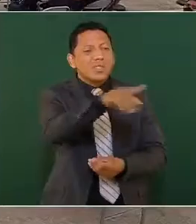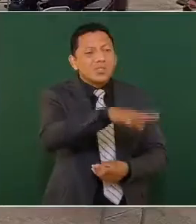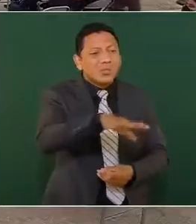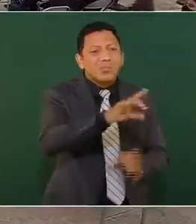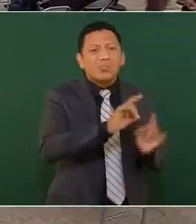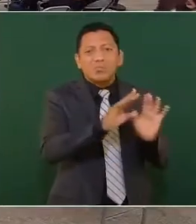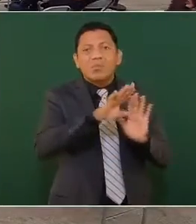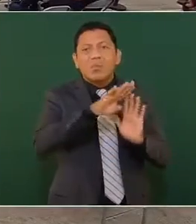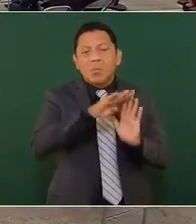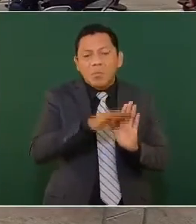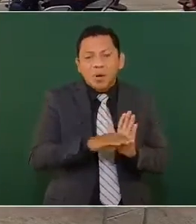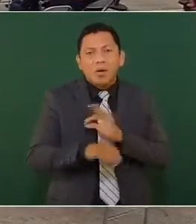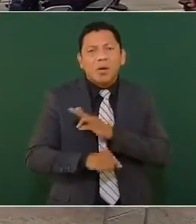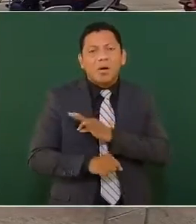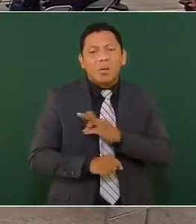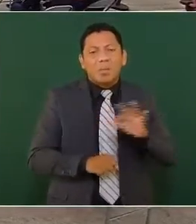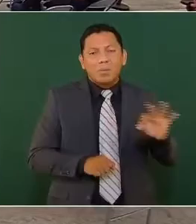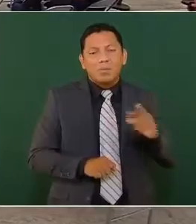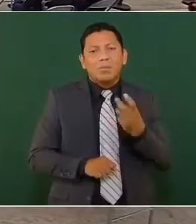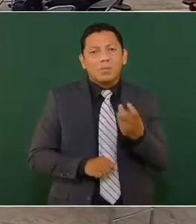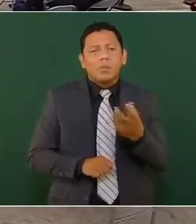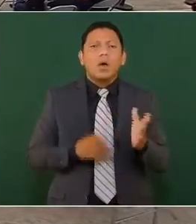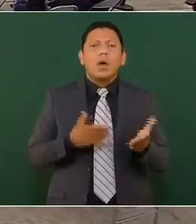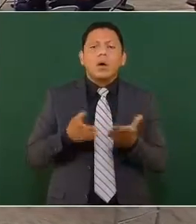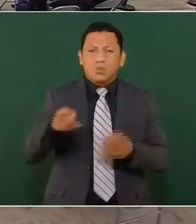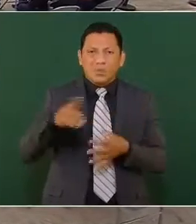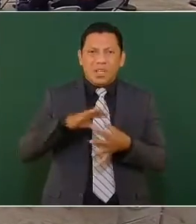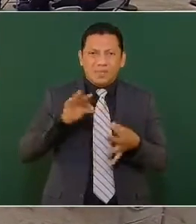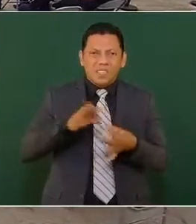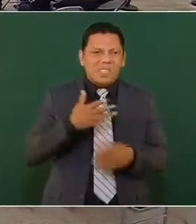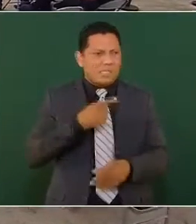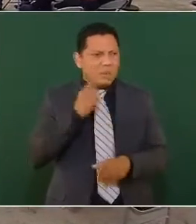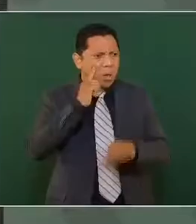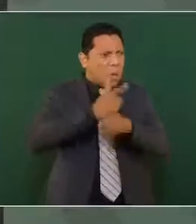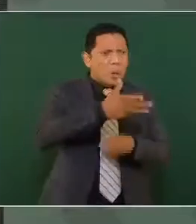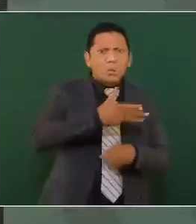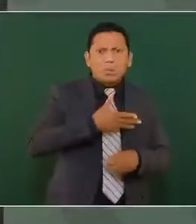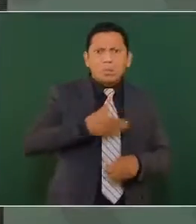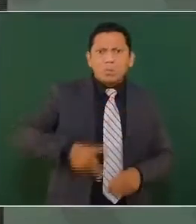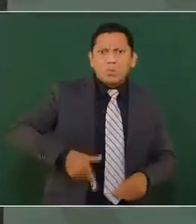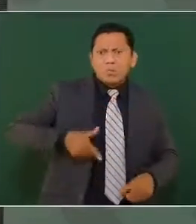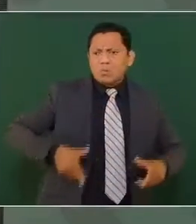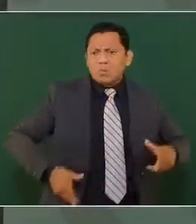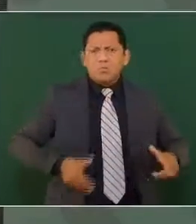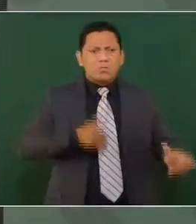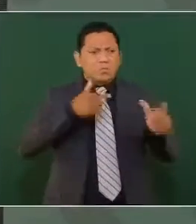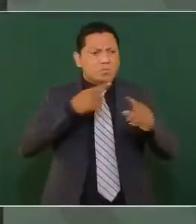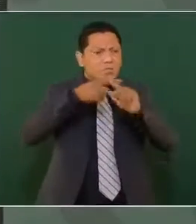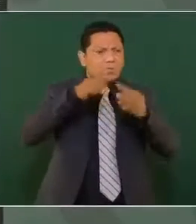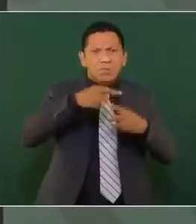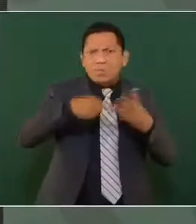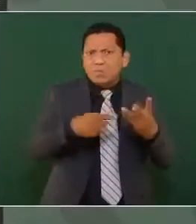esa presencia de grupos. Sobre el armamento que usted citó, ya se recuperó